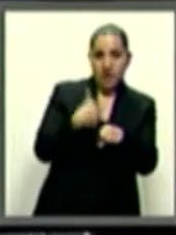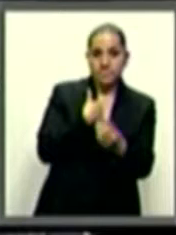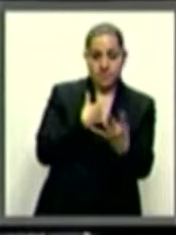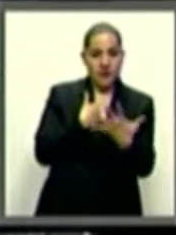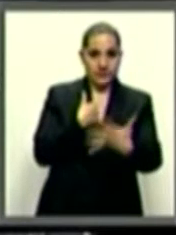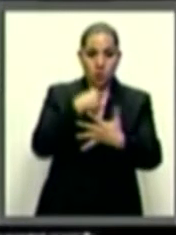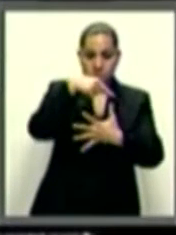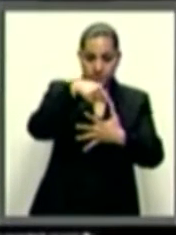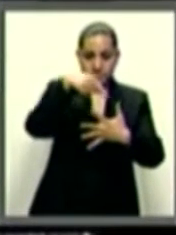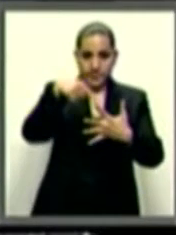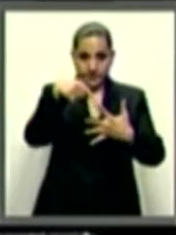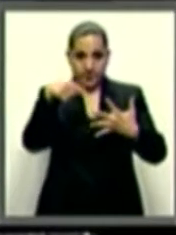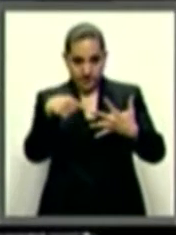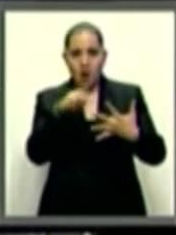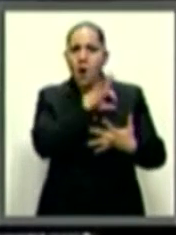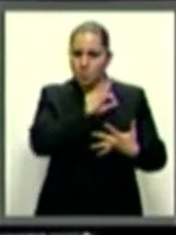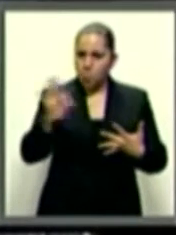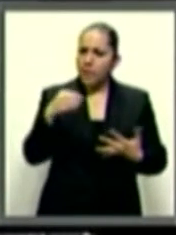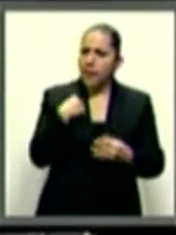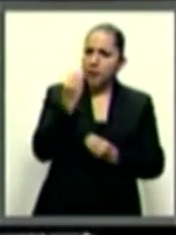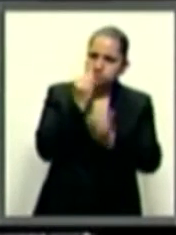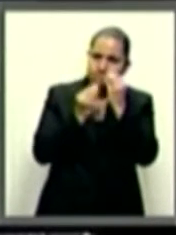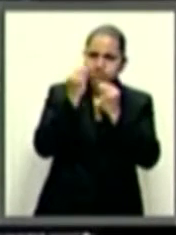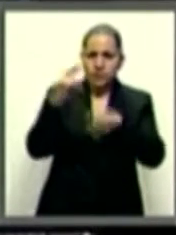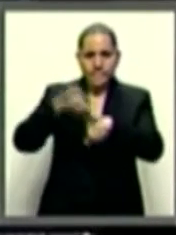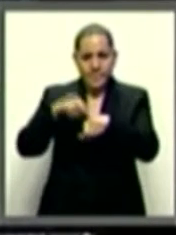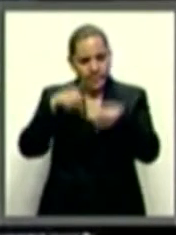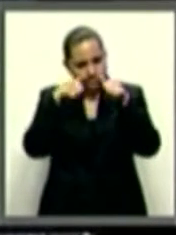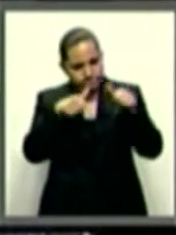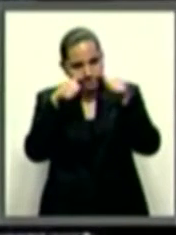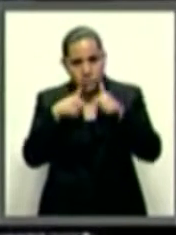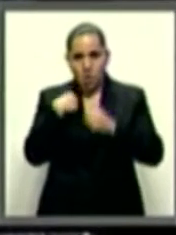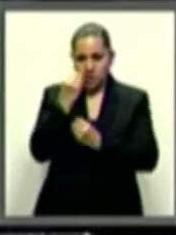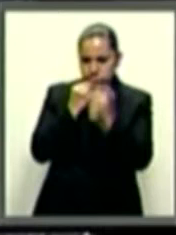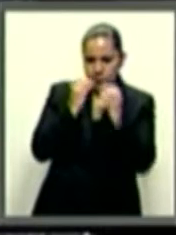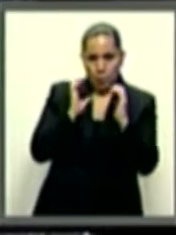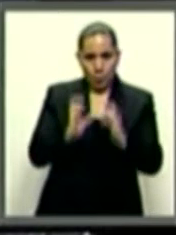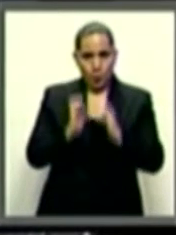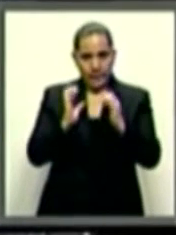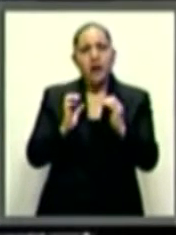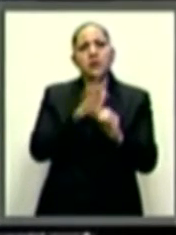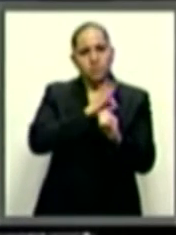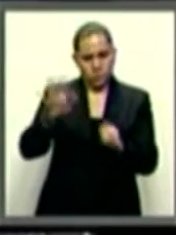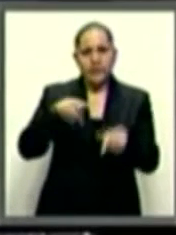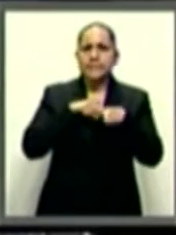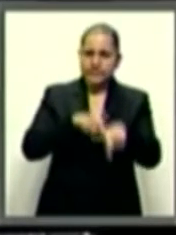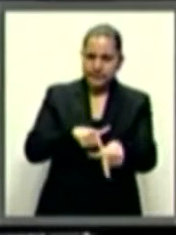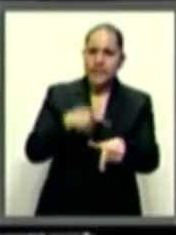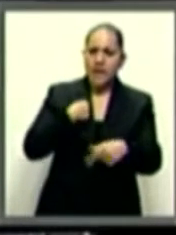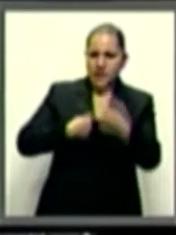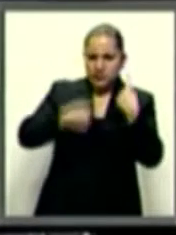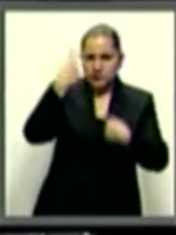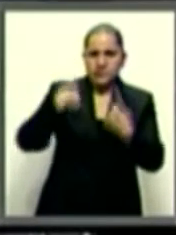3, es muy factible que con dieta y tratamiento clínico mantenga una función renal suficiente,